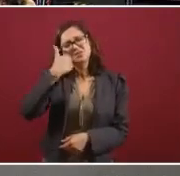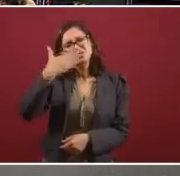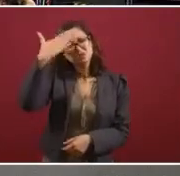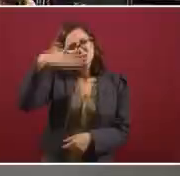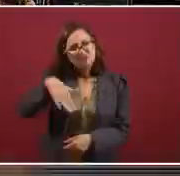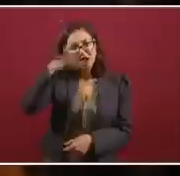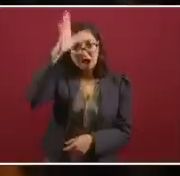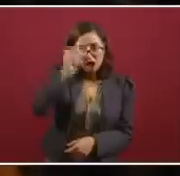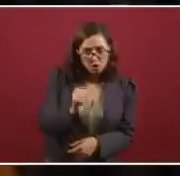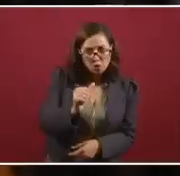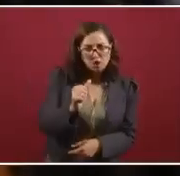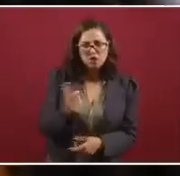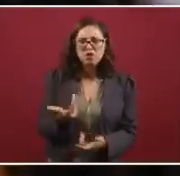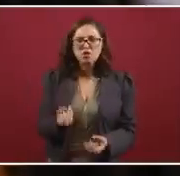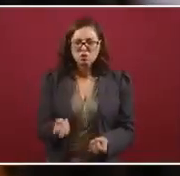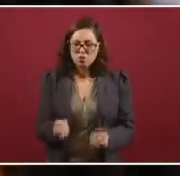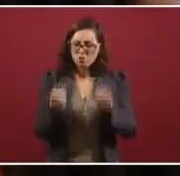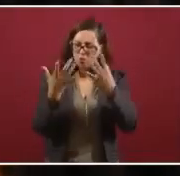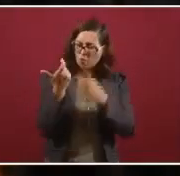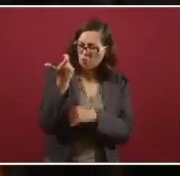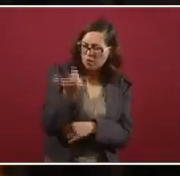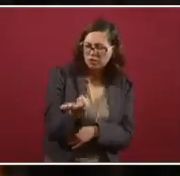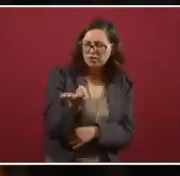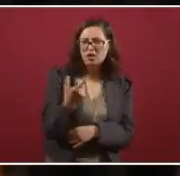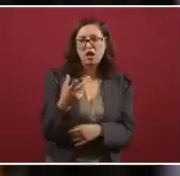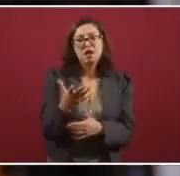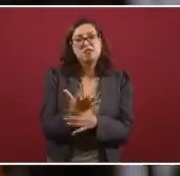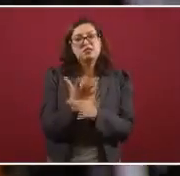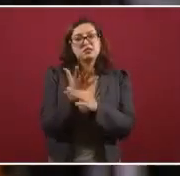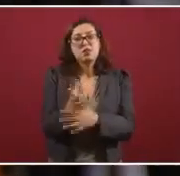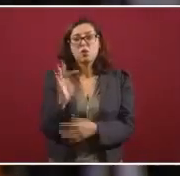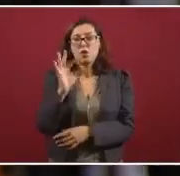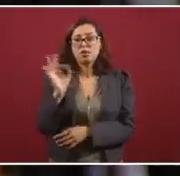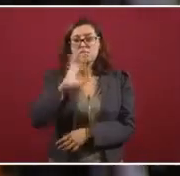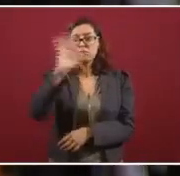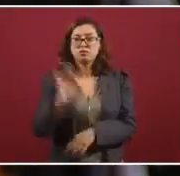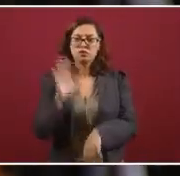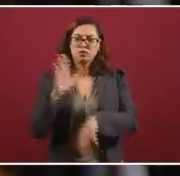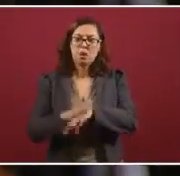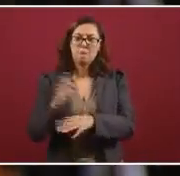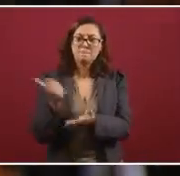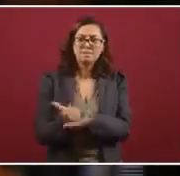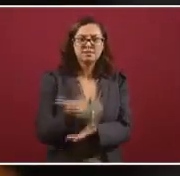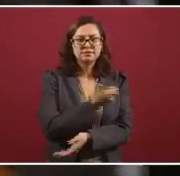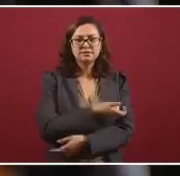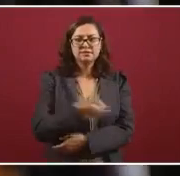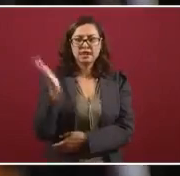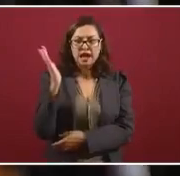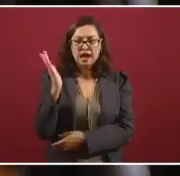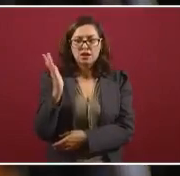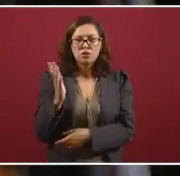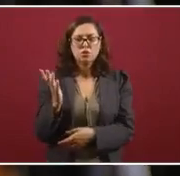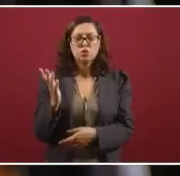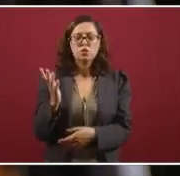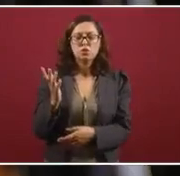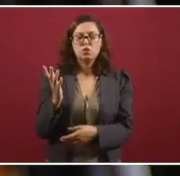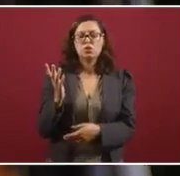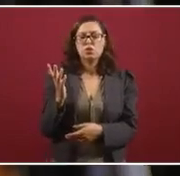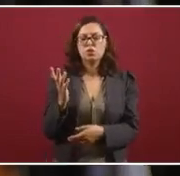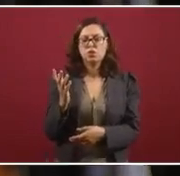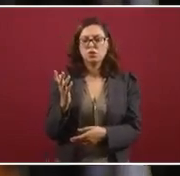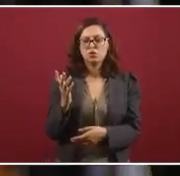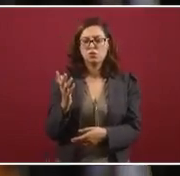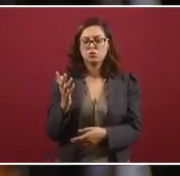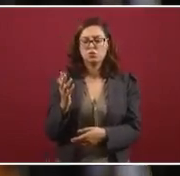ahora, este nuevo, sería 40% más caro que el anterior. Y también si finalmente esto